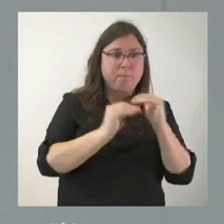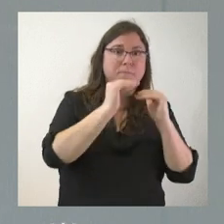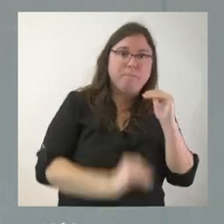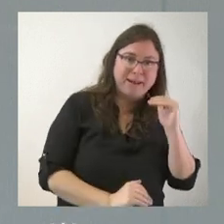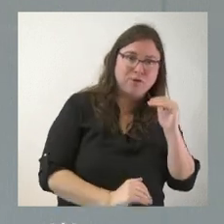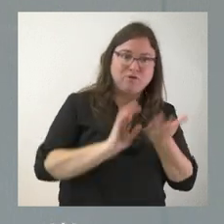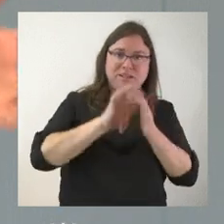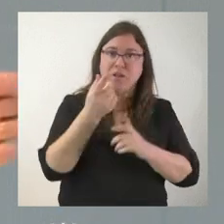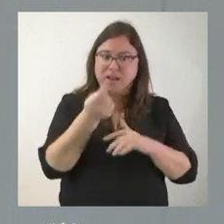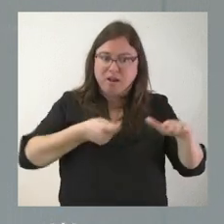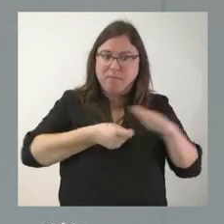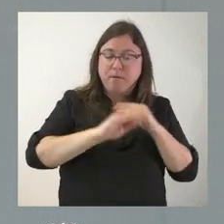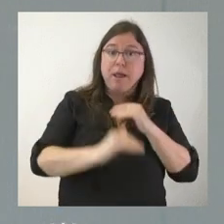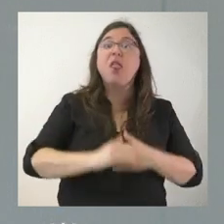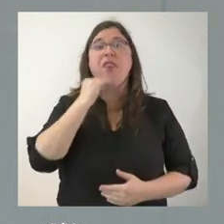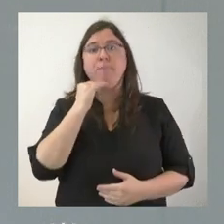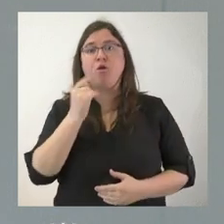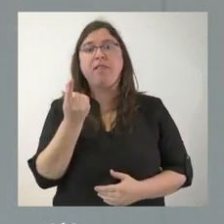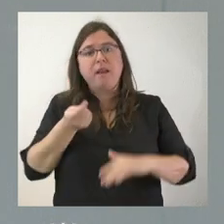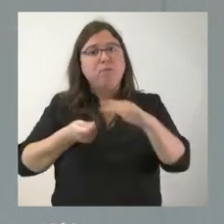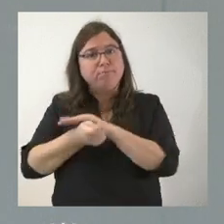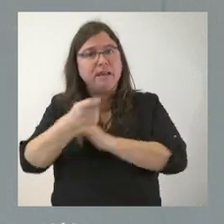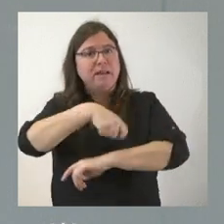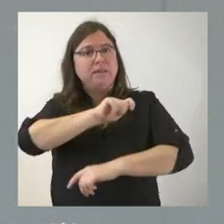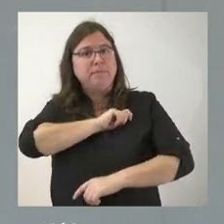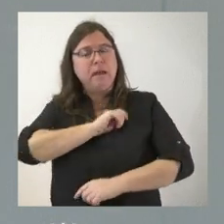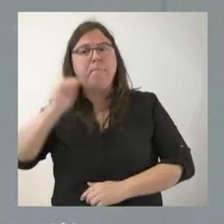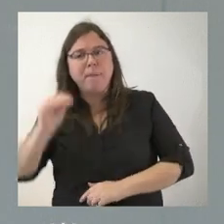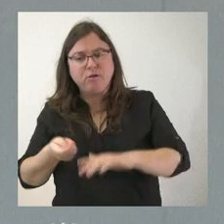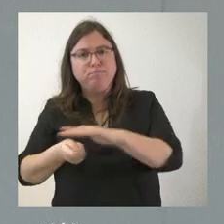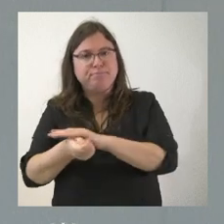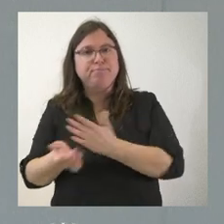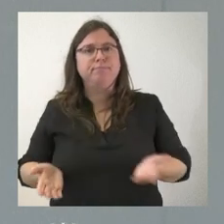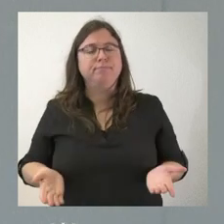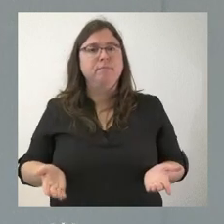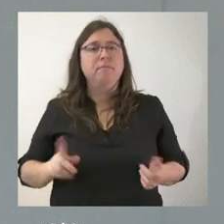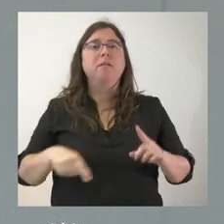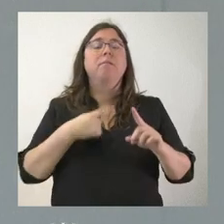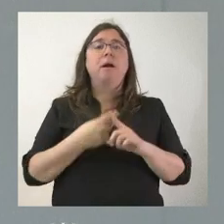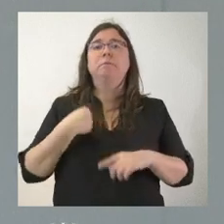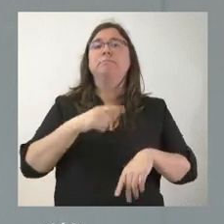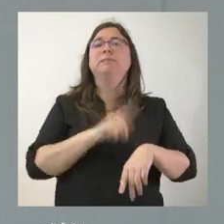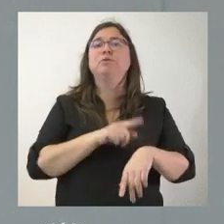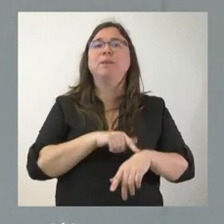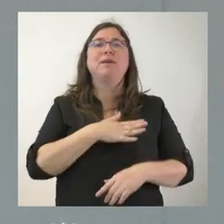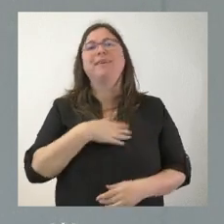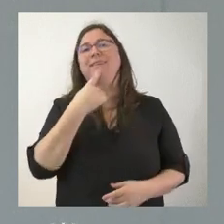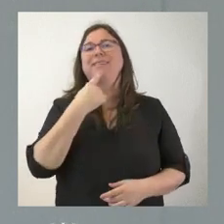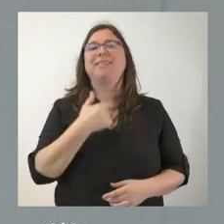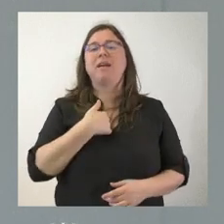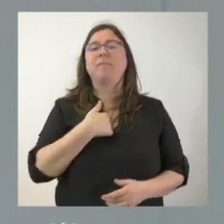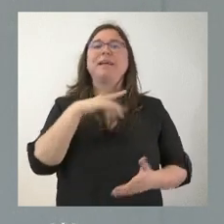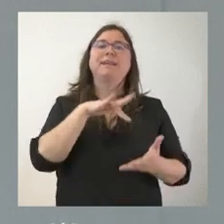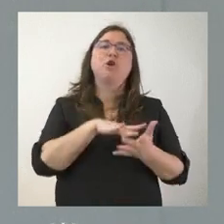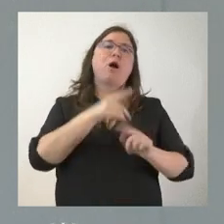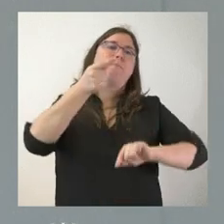toda Castilla y león bajan en Zamora que usted pregunta expresamente por Zamora y que luego a la vez se nos quiera decir que abordarán desde